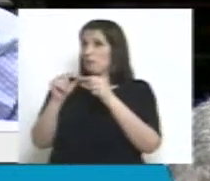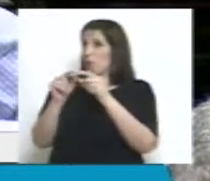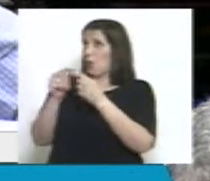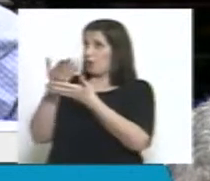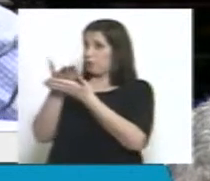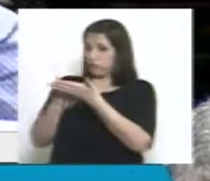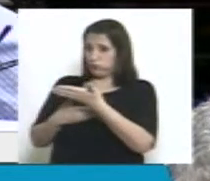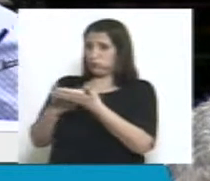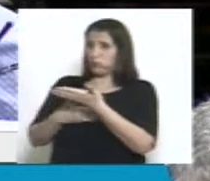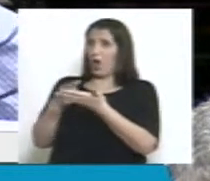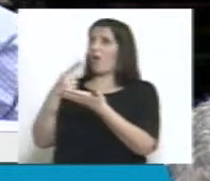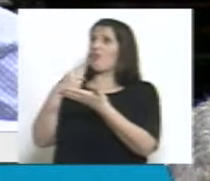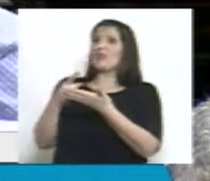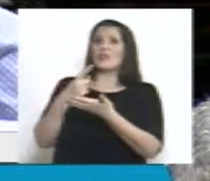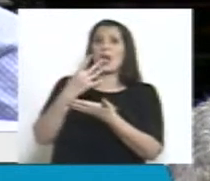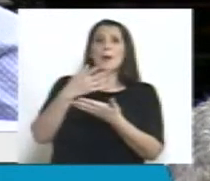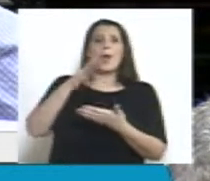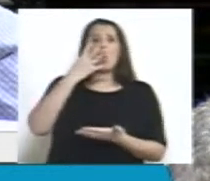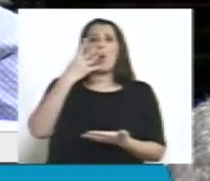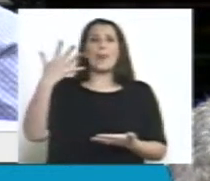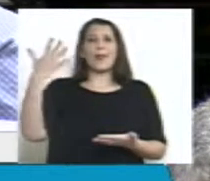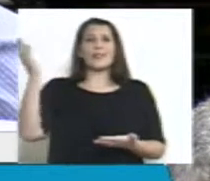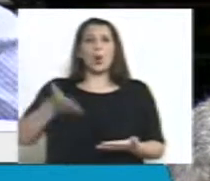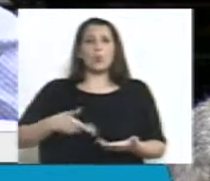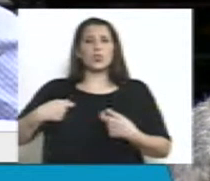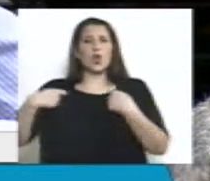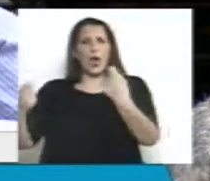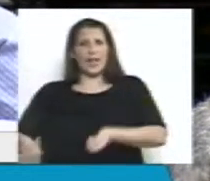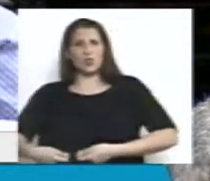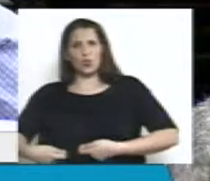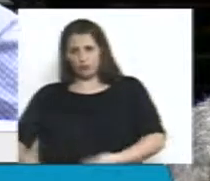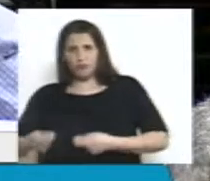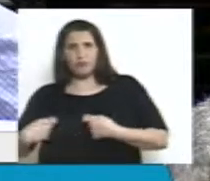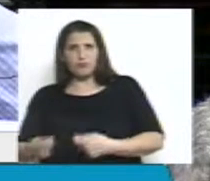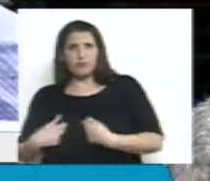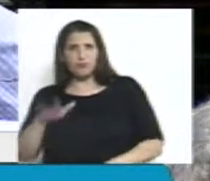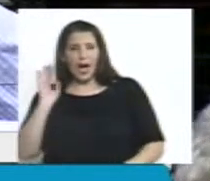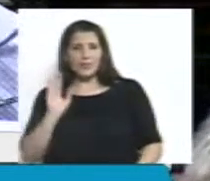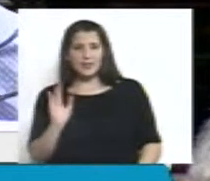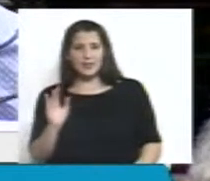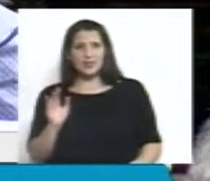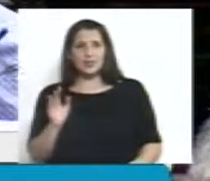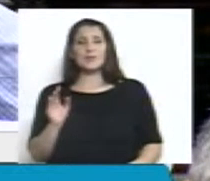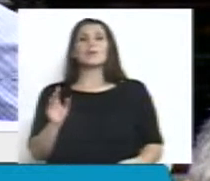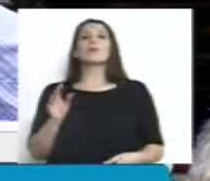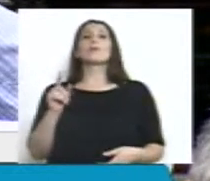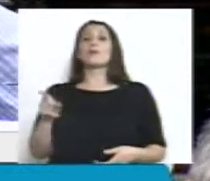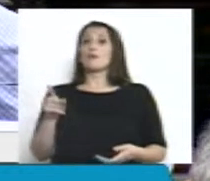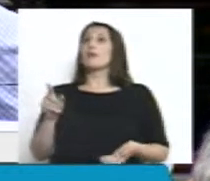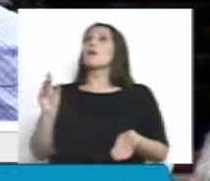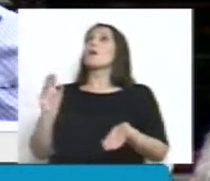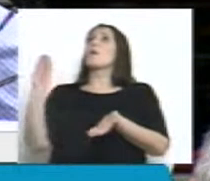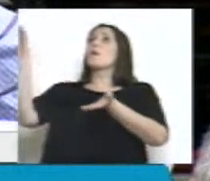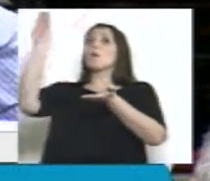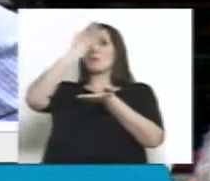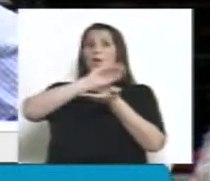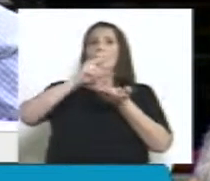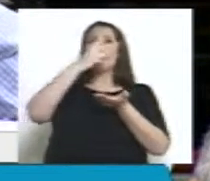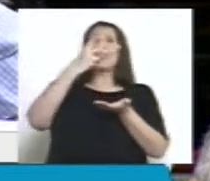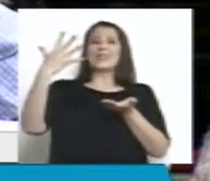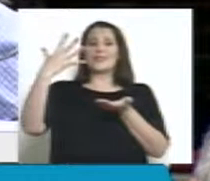gobierno, tienen más del 45% del gasto primario. Se le distribuyen el 25% de